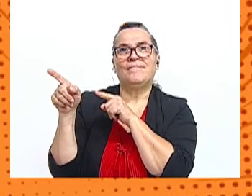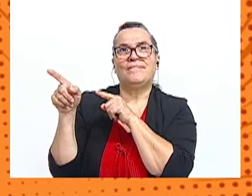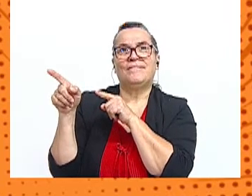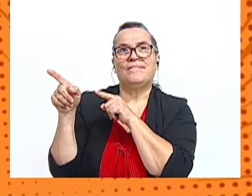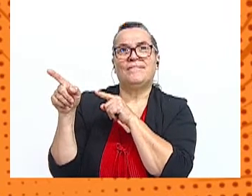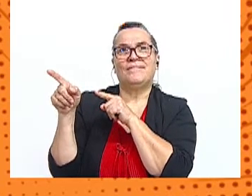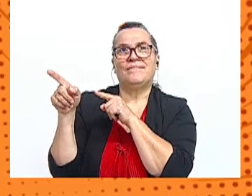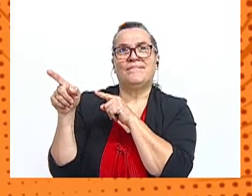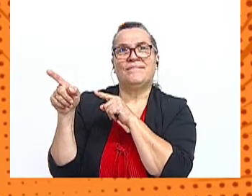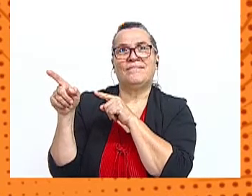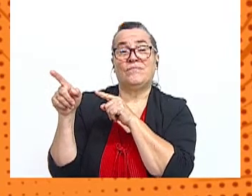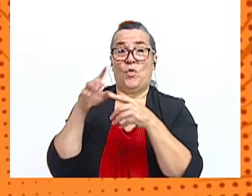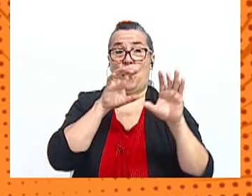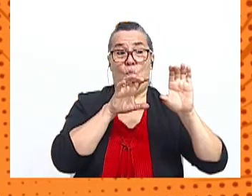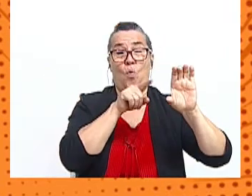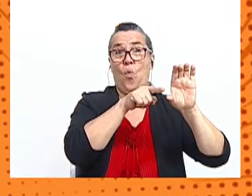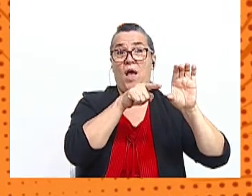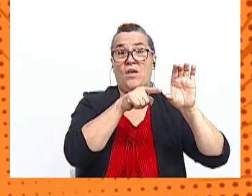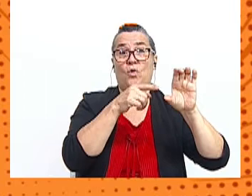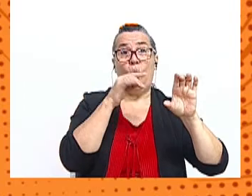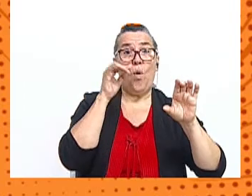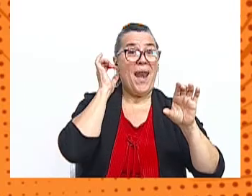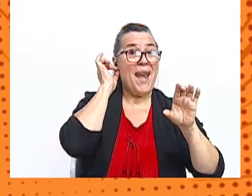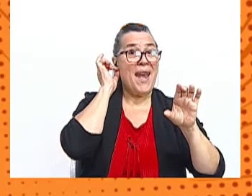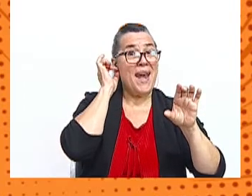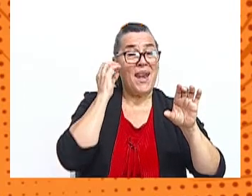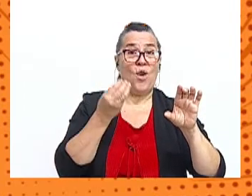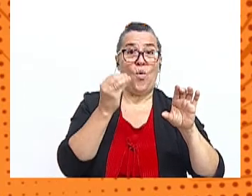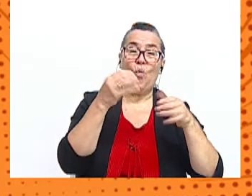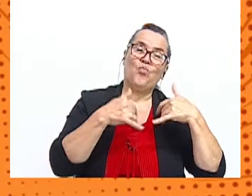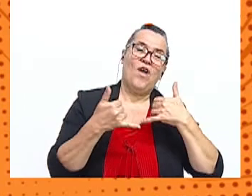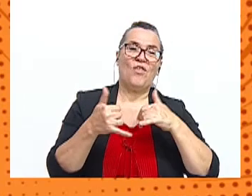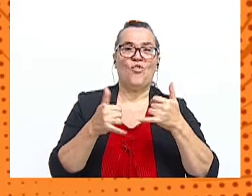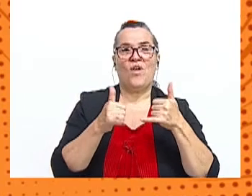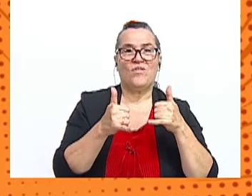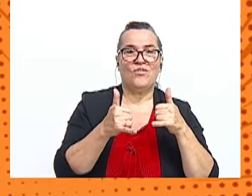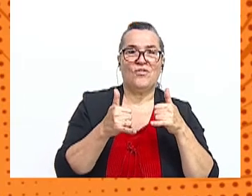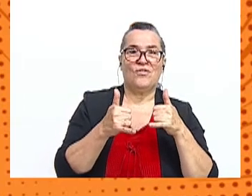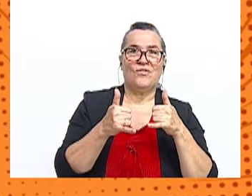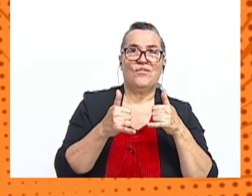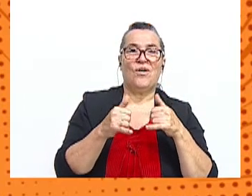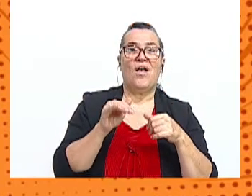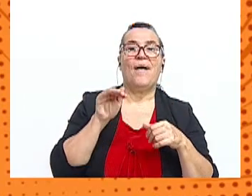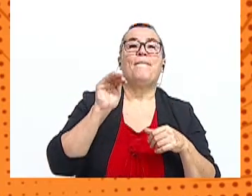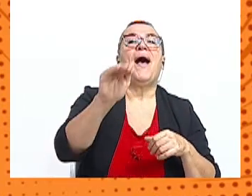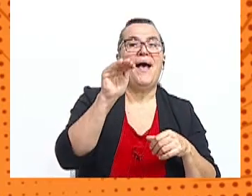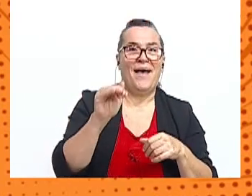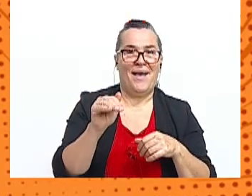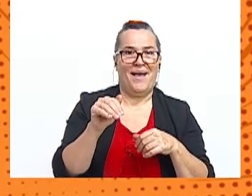Tenemos un cuadro donde muestra a una niña y a un niño jugando y dice, la llevas.